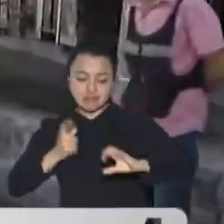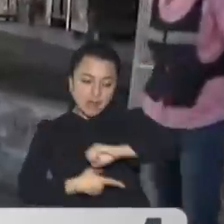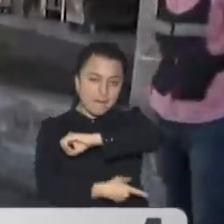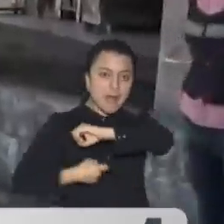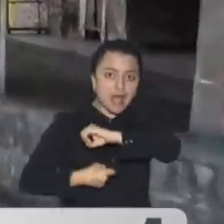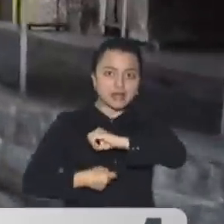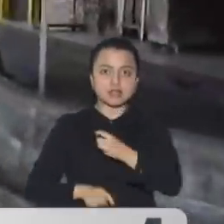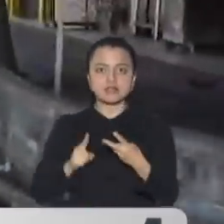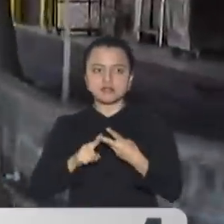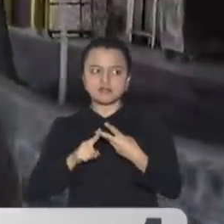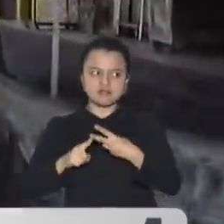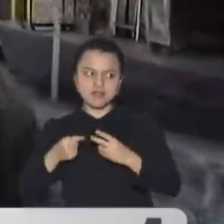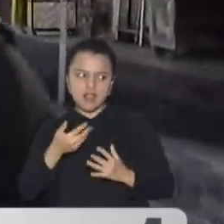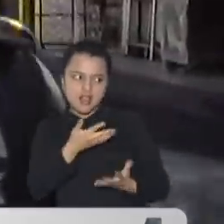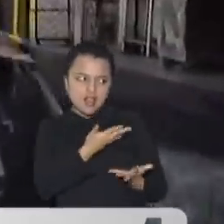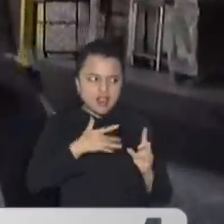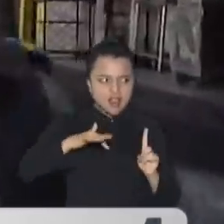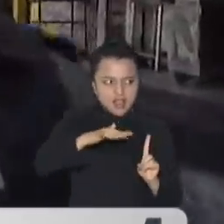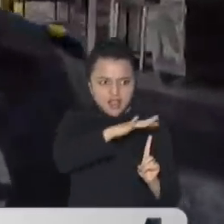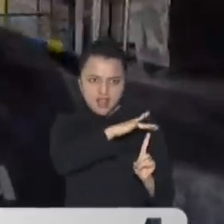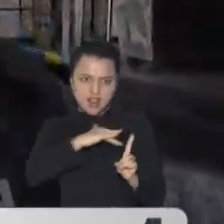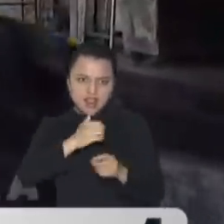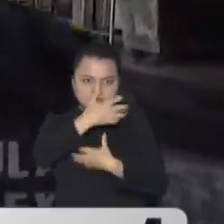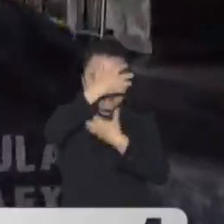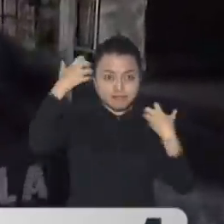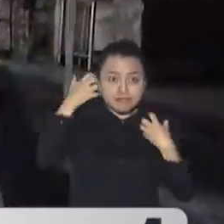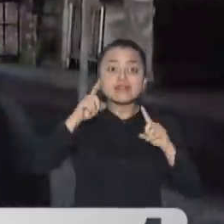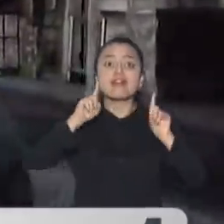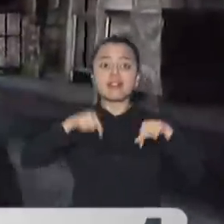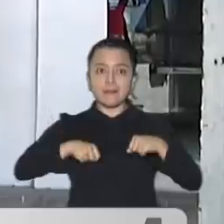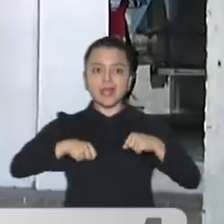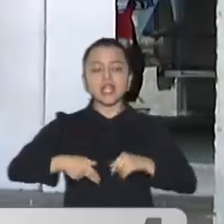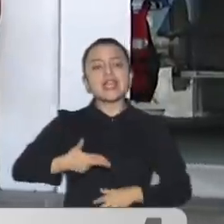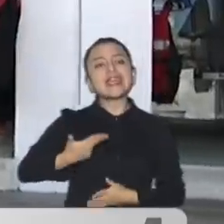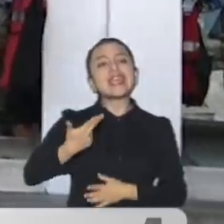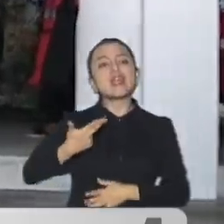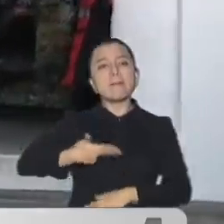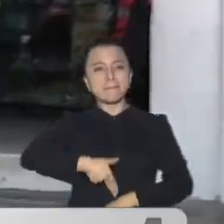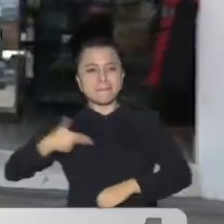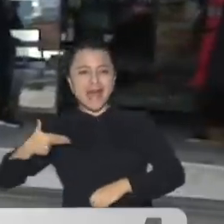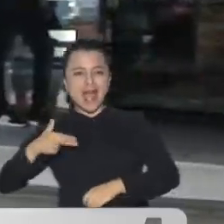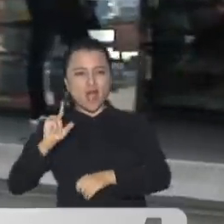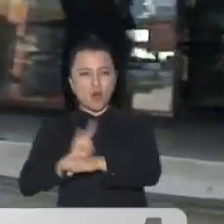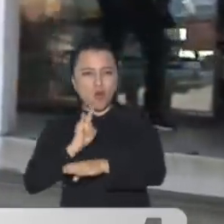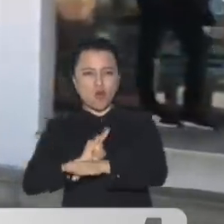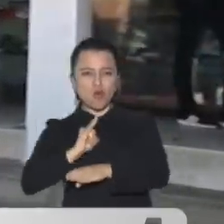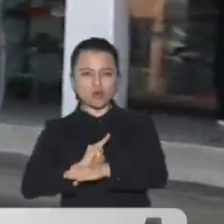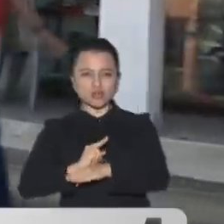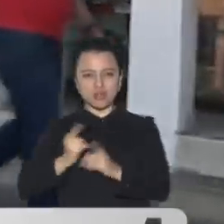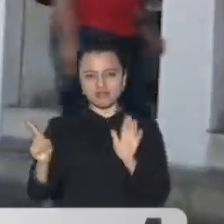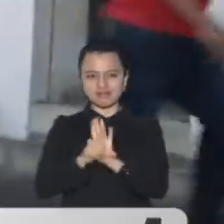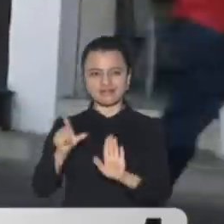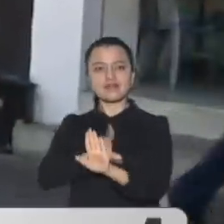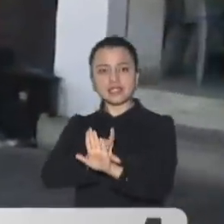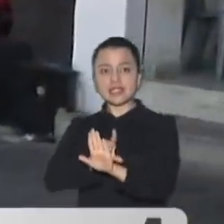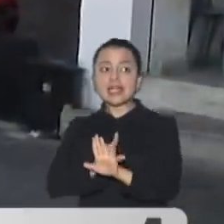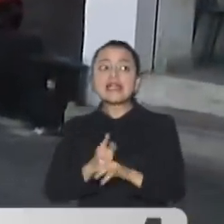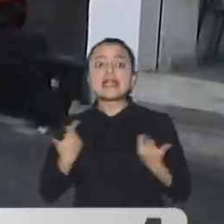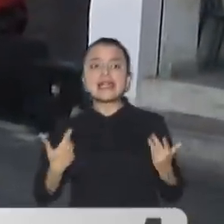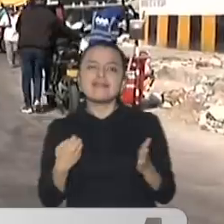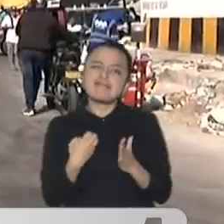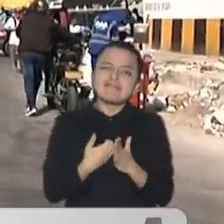porte de armas de fuego y municiones de uso privativo de las Fuerzas Armadas o explosivos, extorsión y tentativa de homicidio.